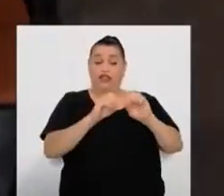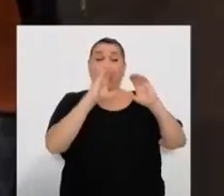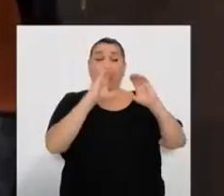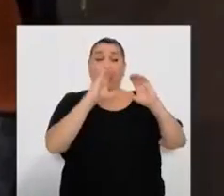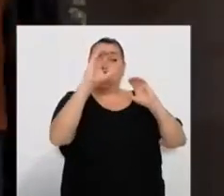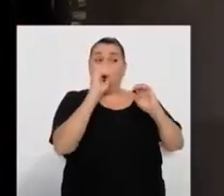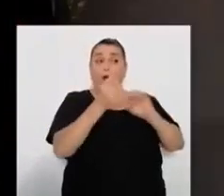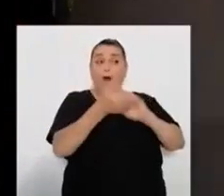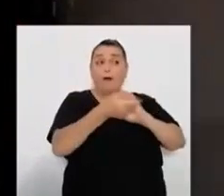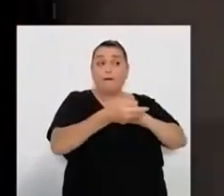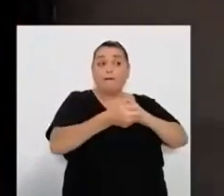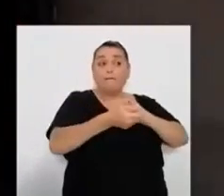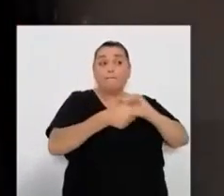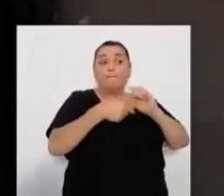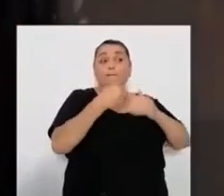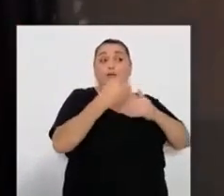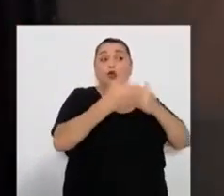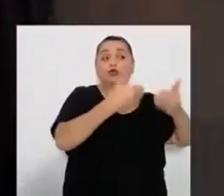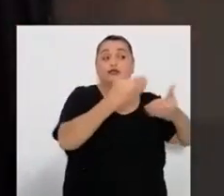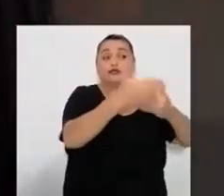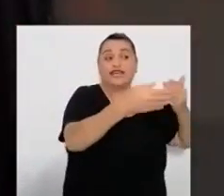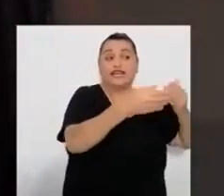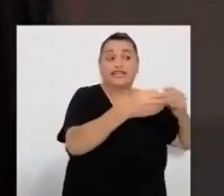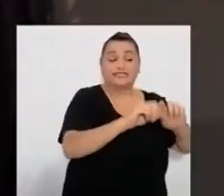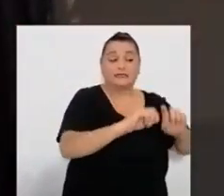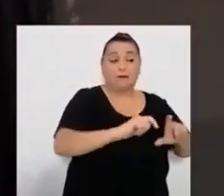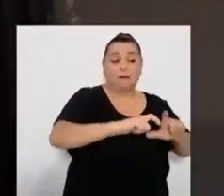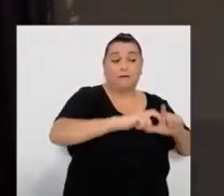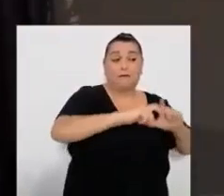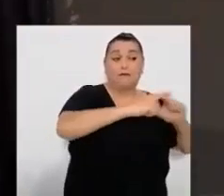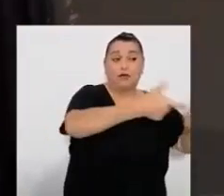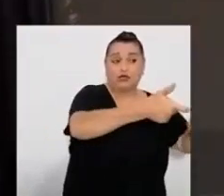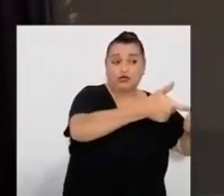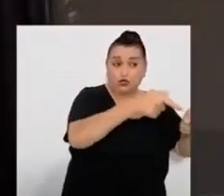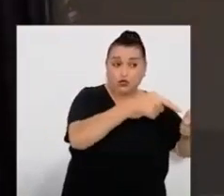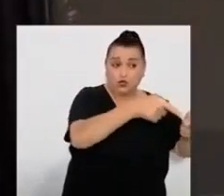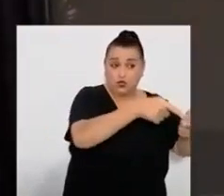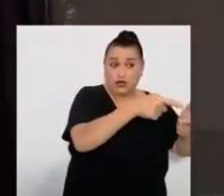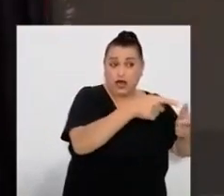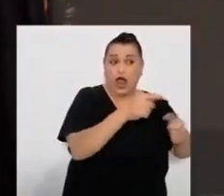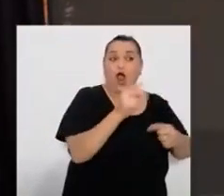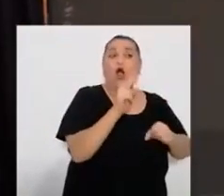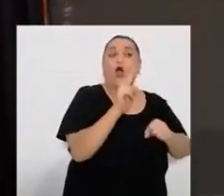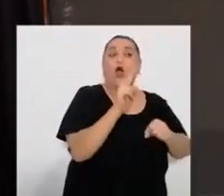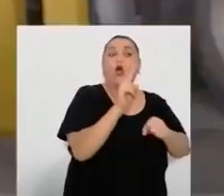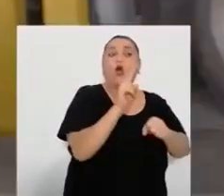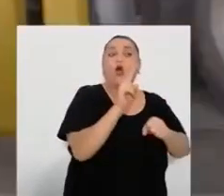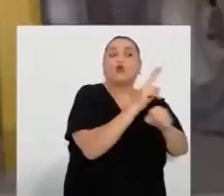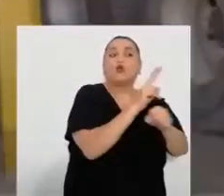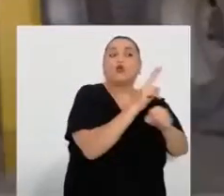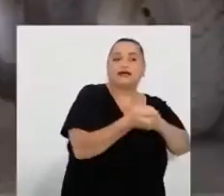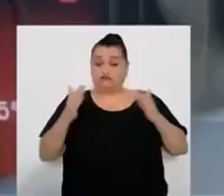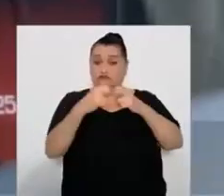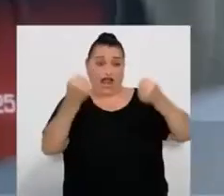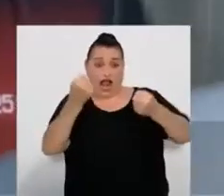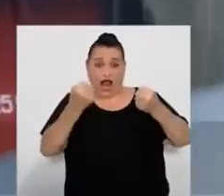se coprocesa residuos y los utilizan para combustibles alternos en hornos cementeros. Además, varios miembros tienen en sus